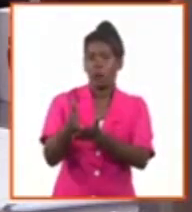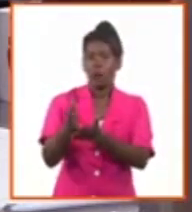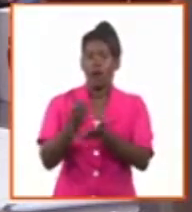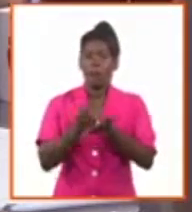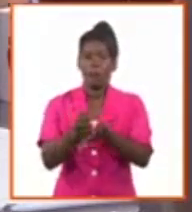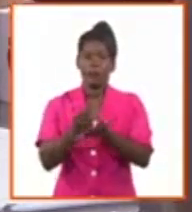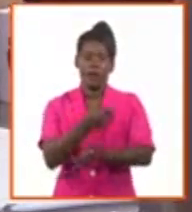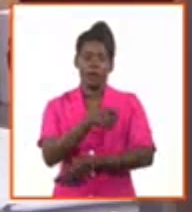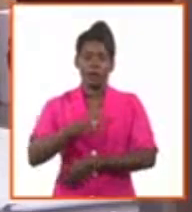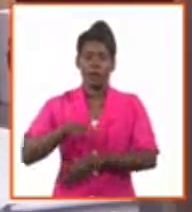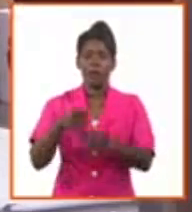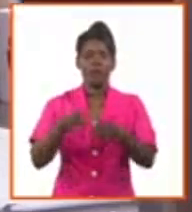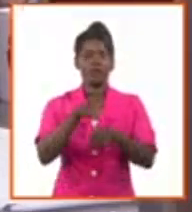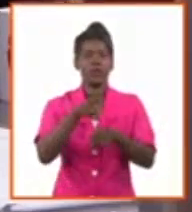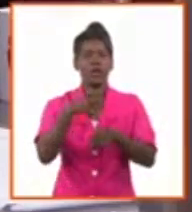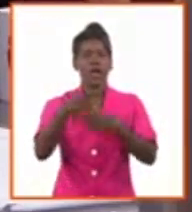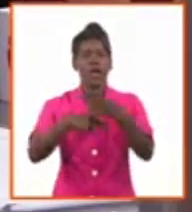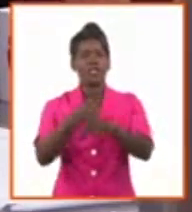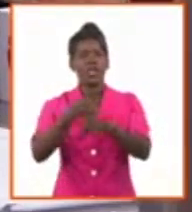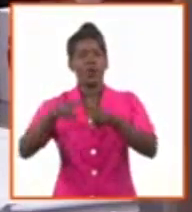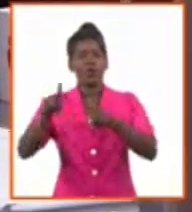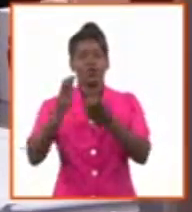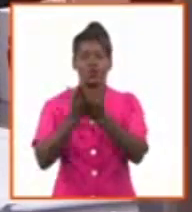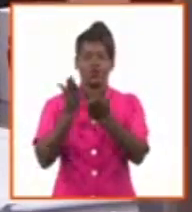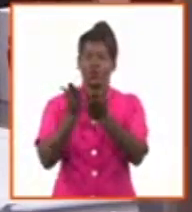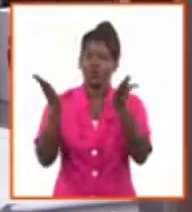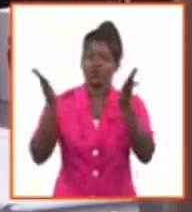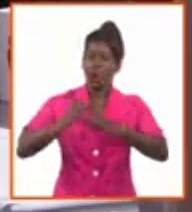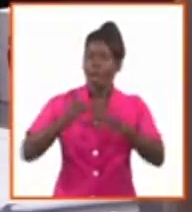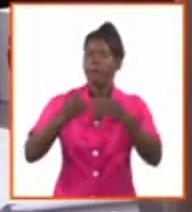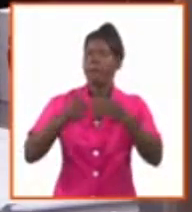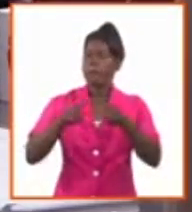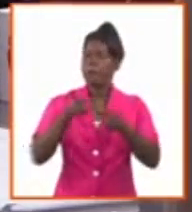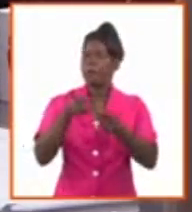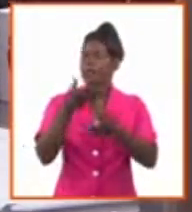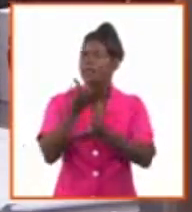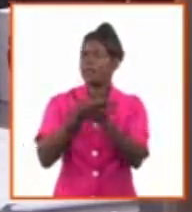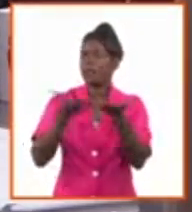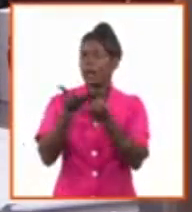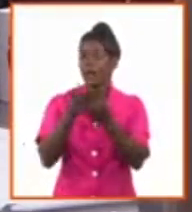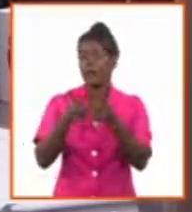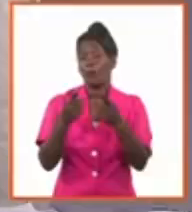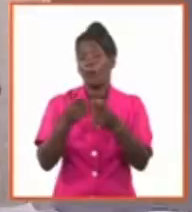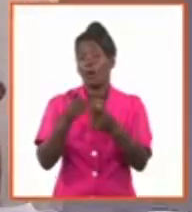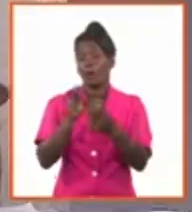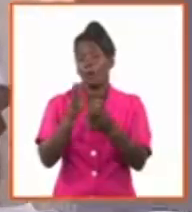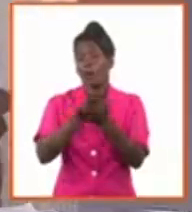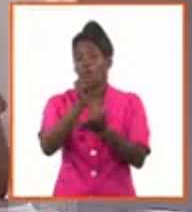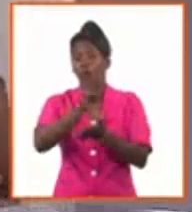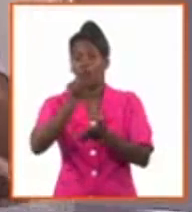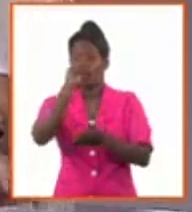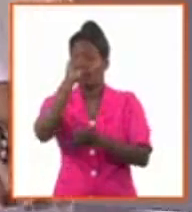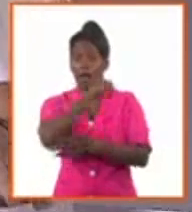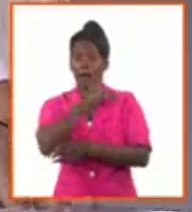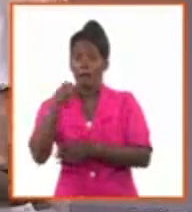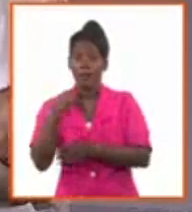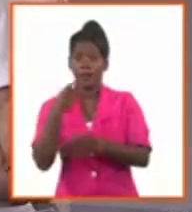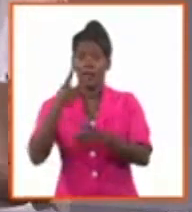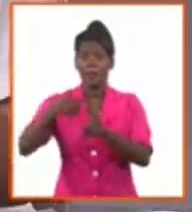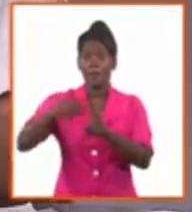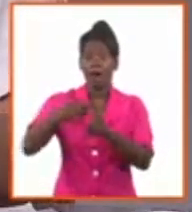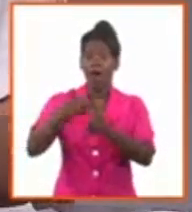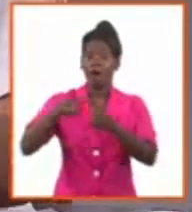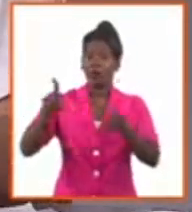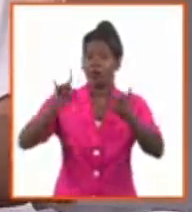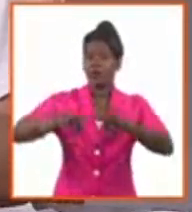y lo que hubo fue fusión de trabajo entre los estudiantes de ciencias médicas, los estudiantes de las otras universidades en medio de la pandemia, ¿no? Exactamente, con las